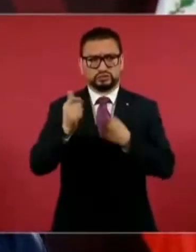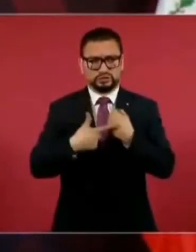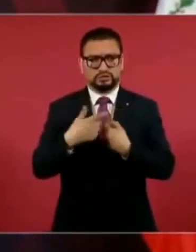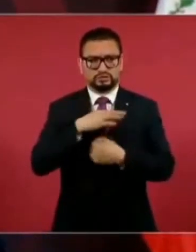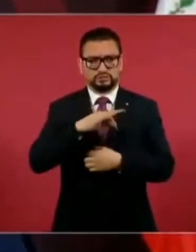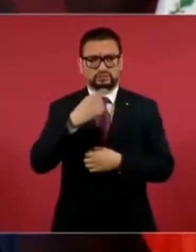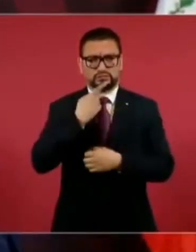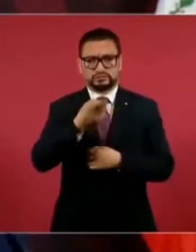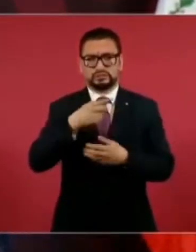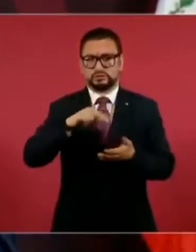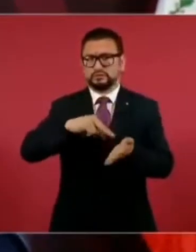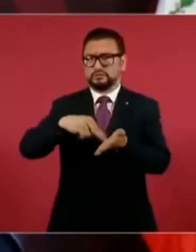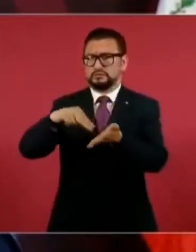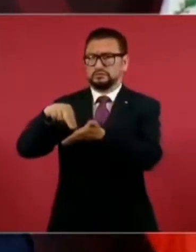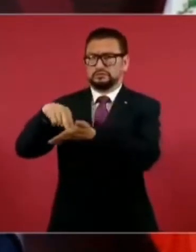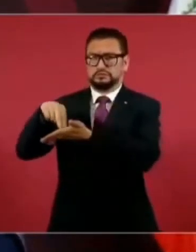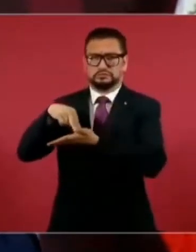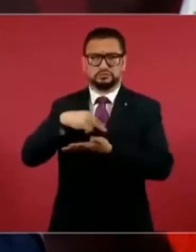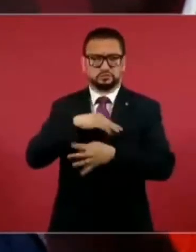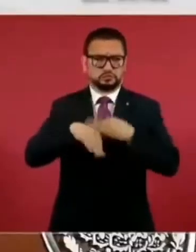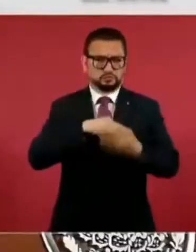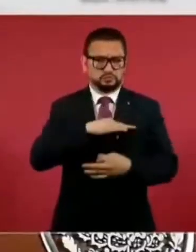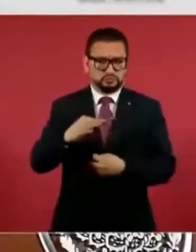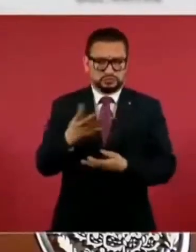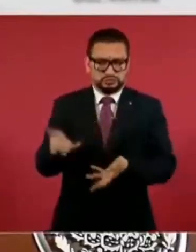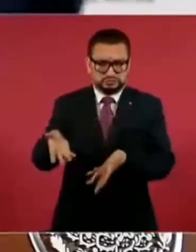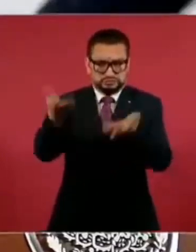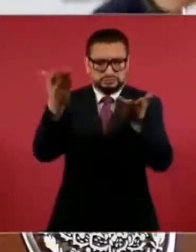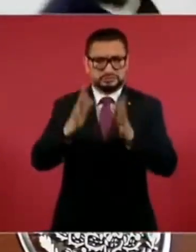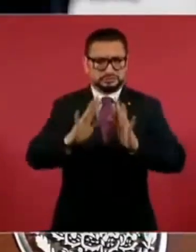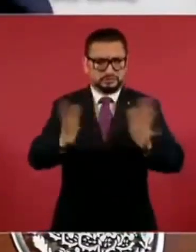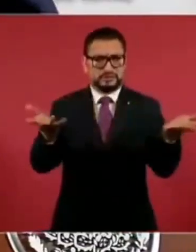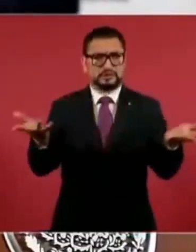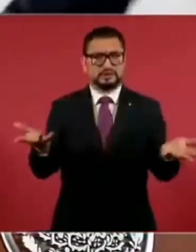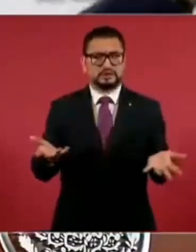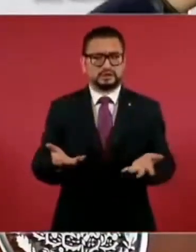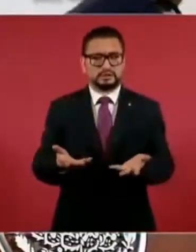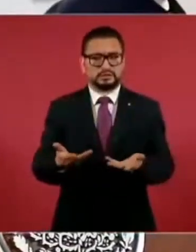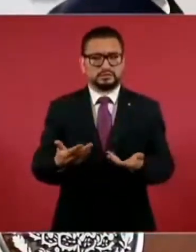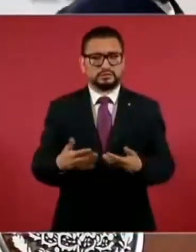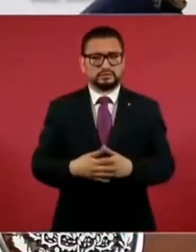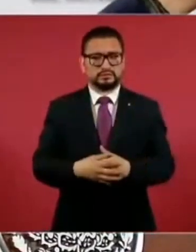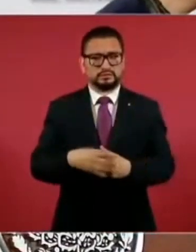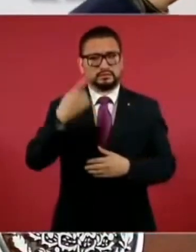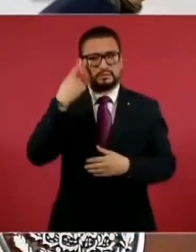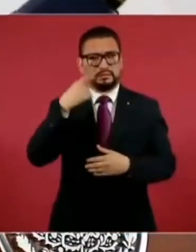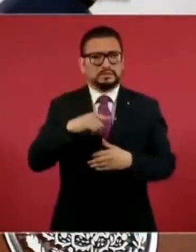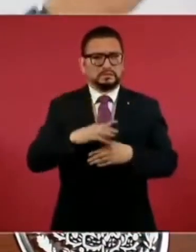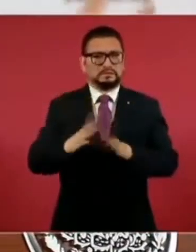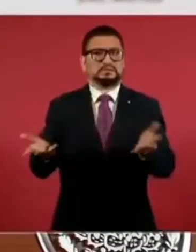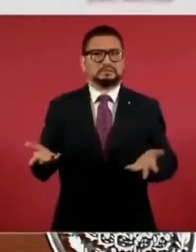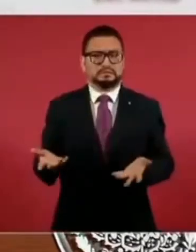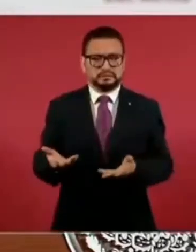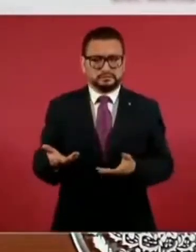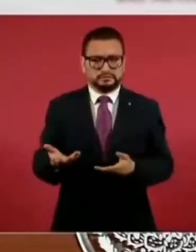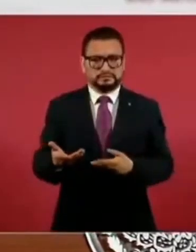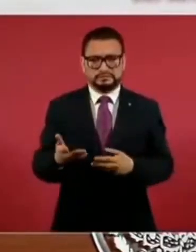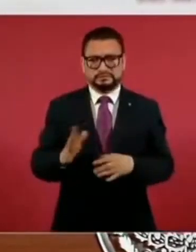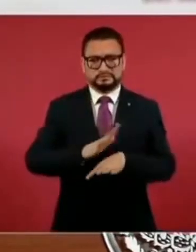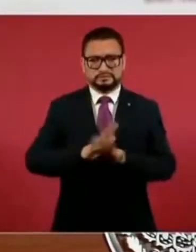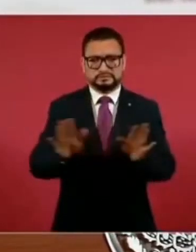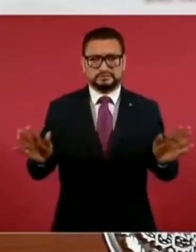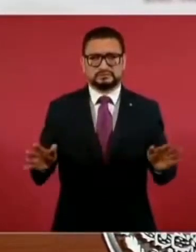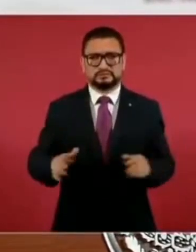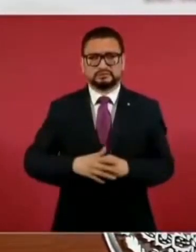y lo firman todos? Ya para terminar de